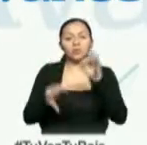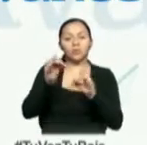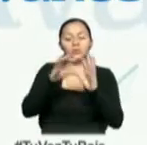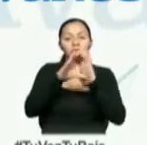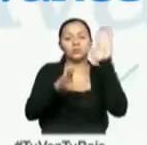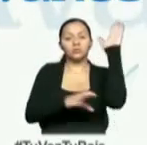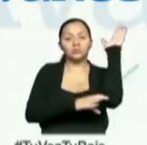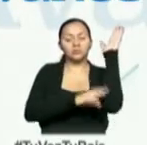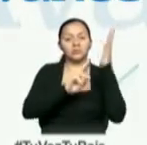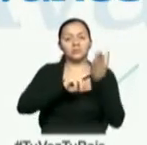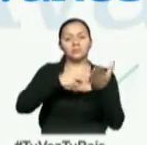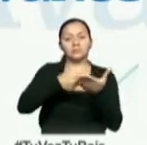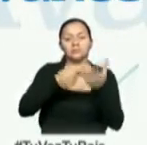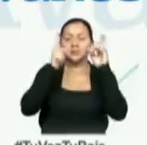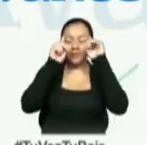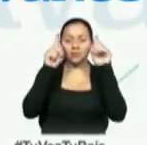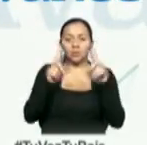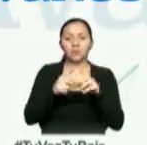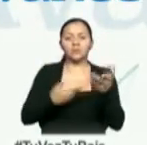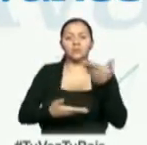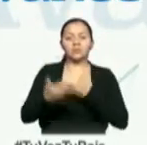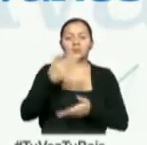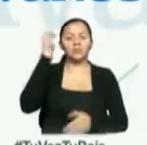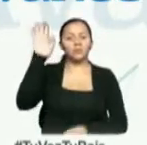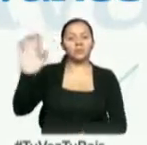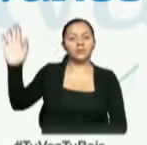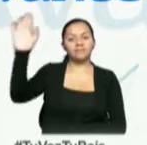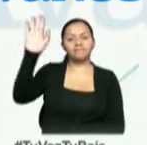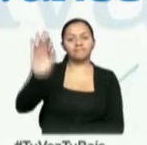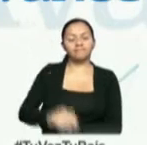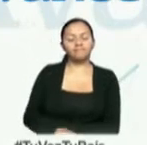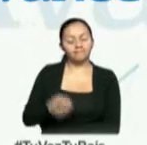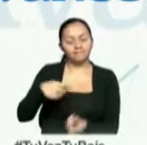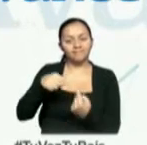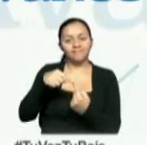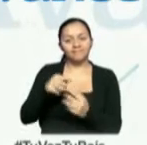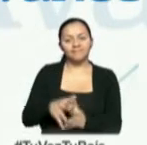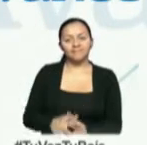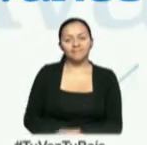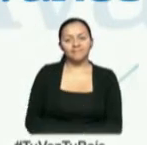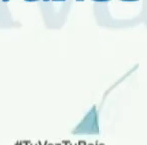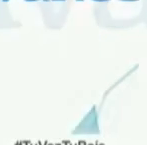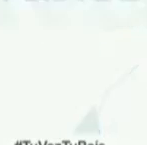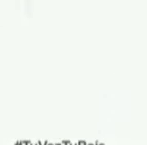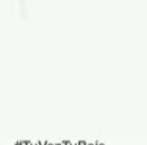ratifica acuerdo comercial con la unión europea ya volvemos